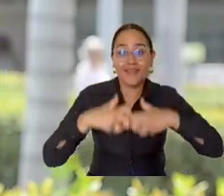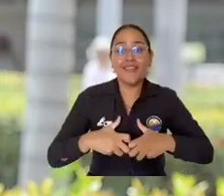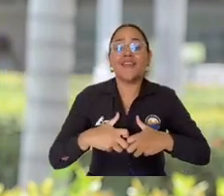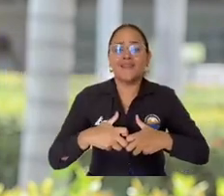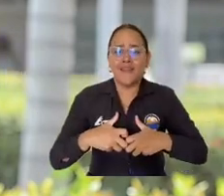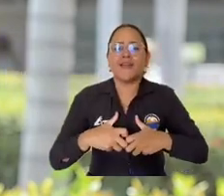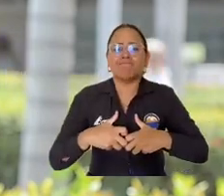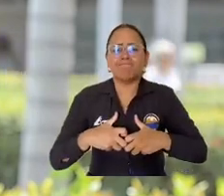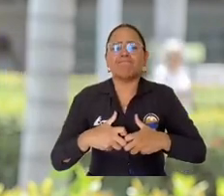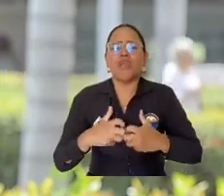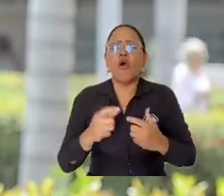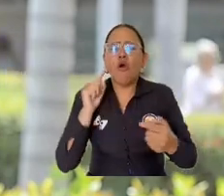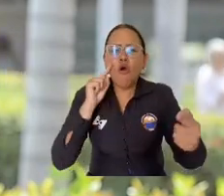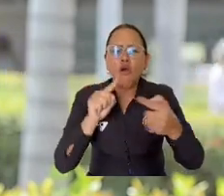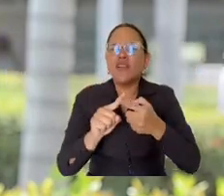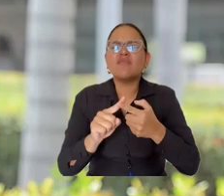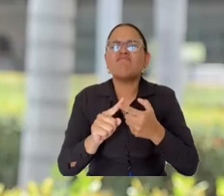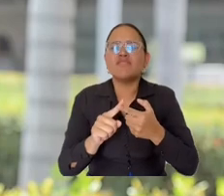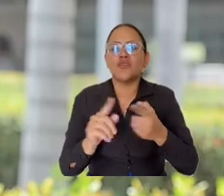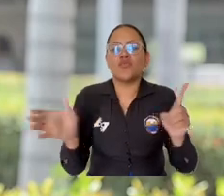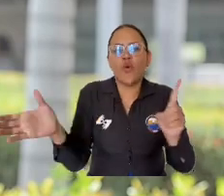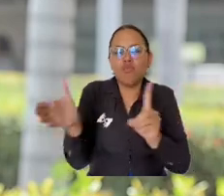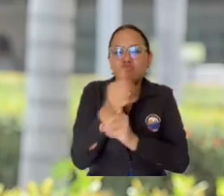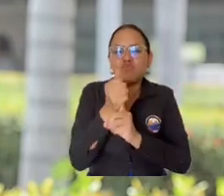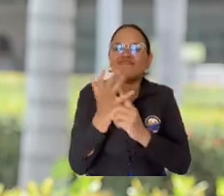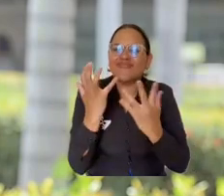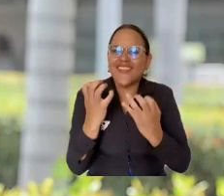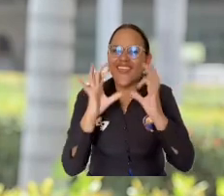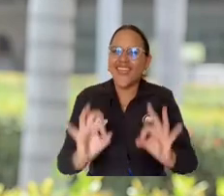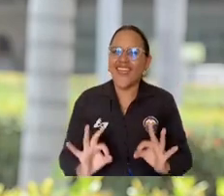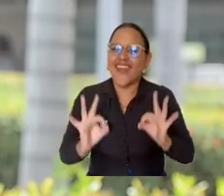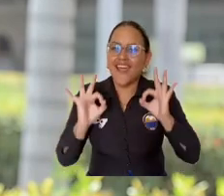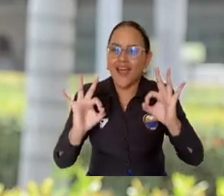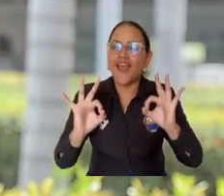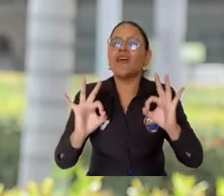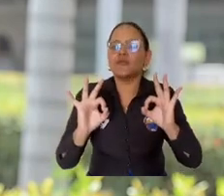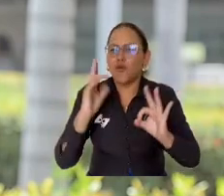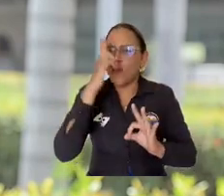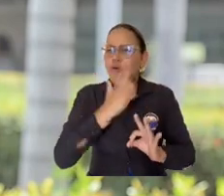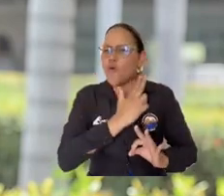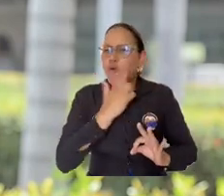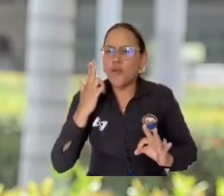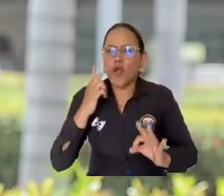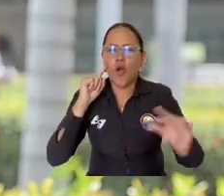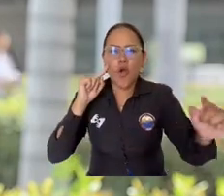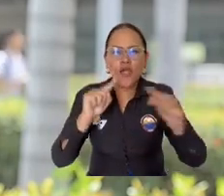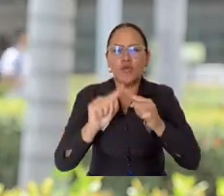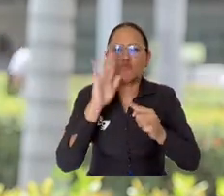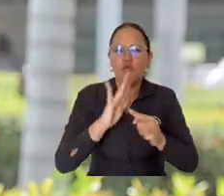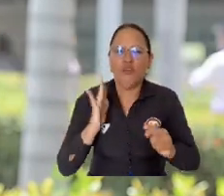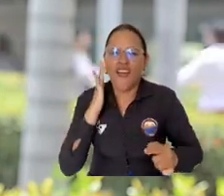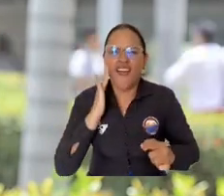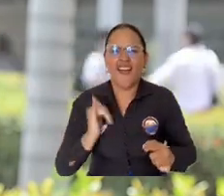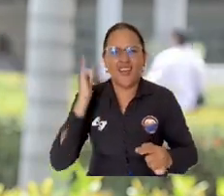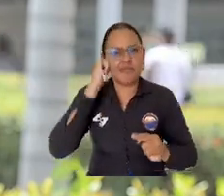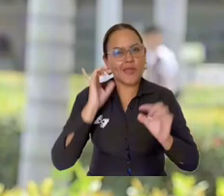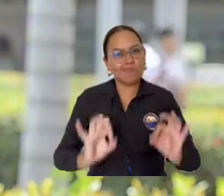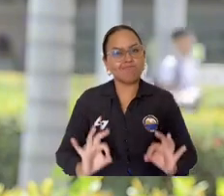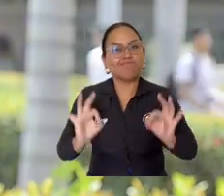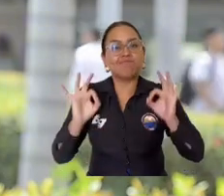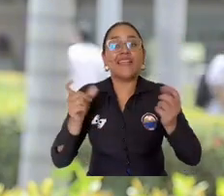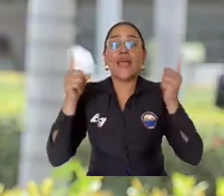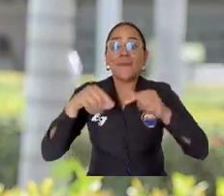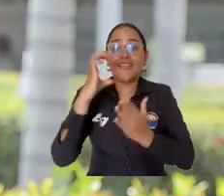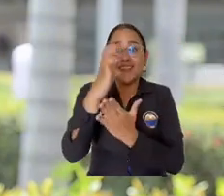Económicas significa seguir cumpliendo la meta asociado al eje de calidad, a los compromisos en materia de calidad académica y